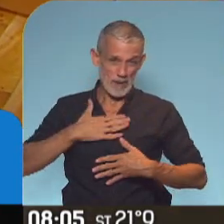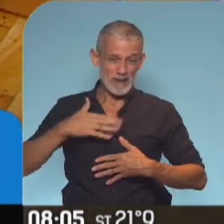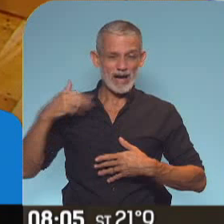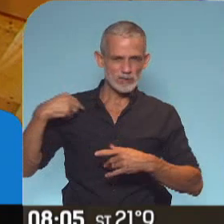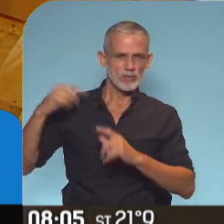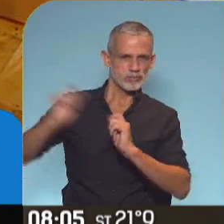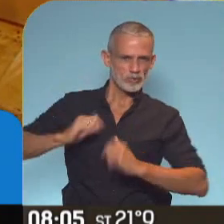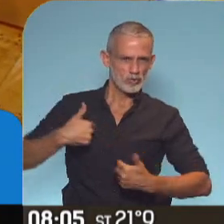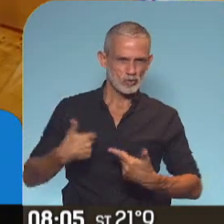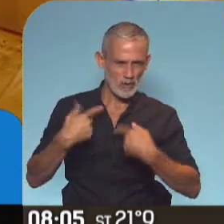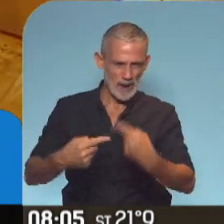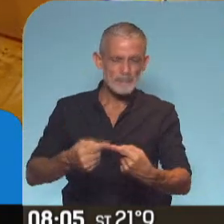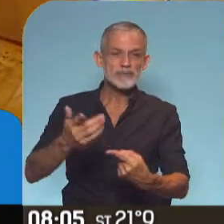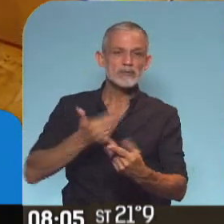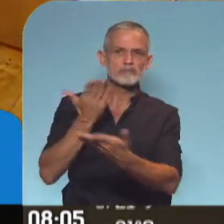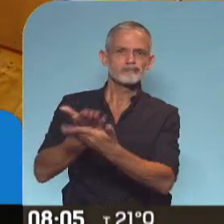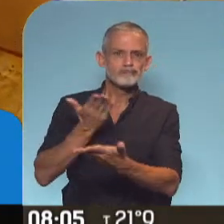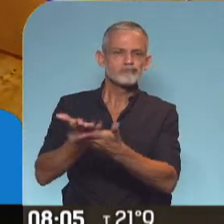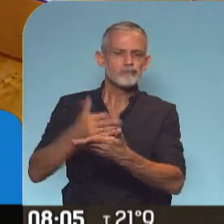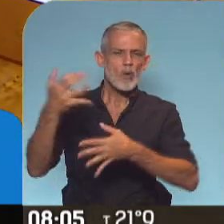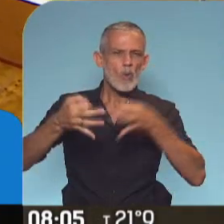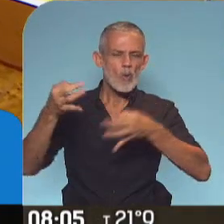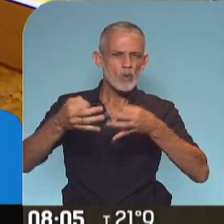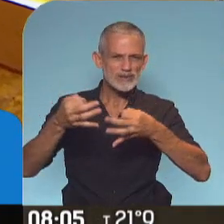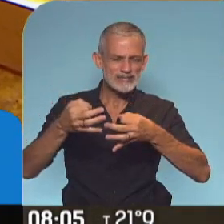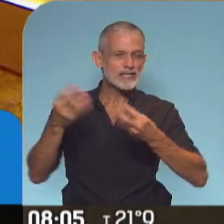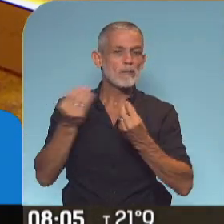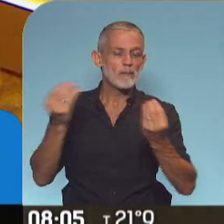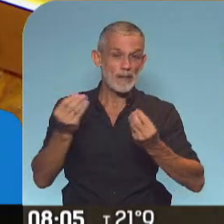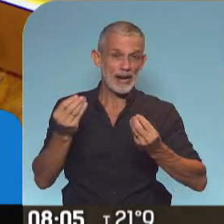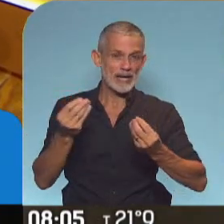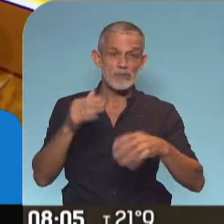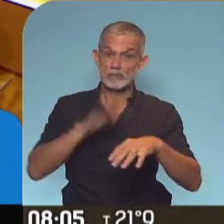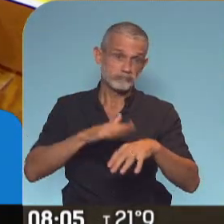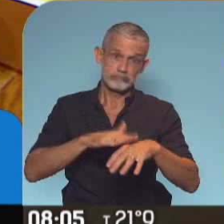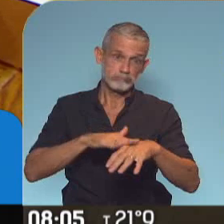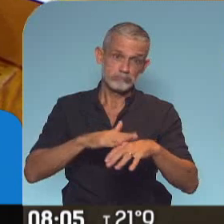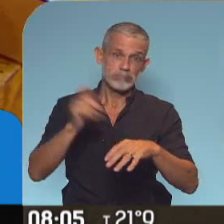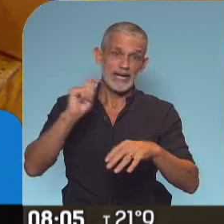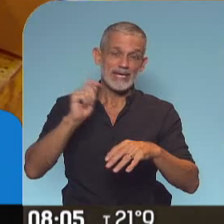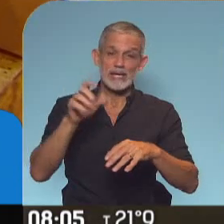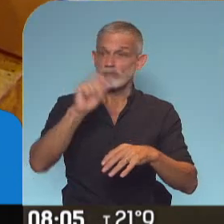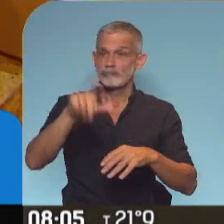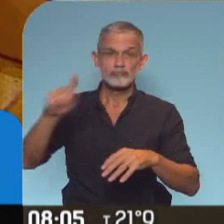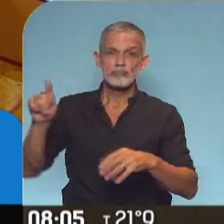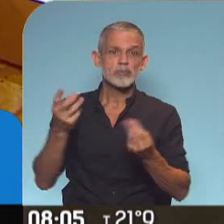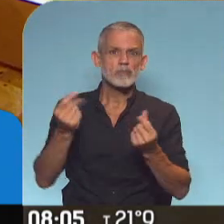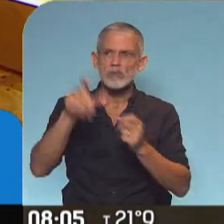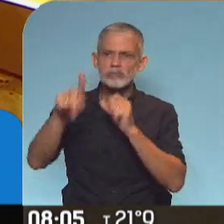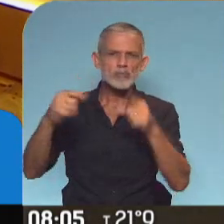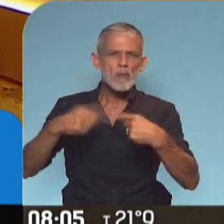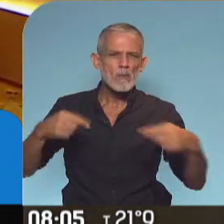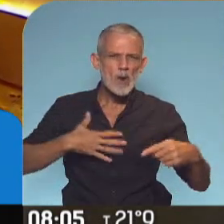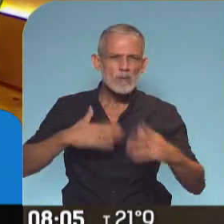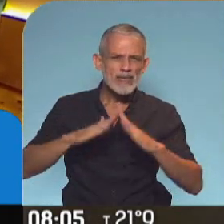seguí, hizo presentaciones a la justicia para que se establezcan responsabilidades patrimoniales en todos